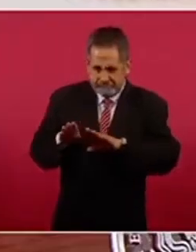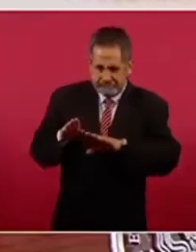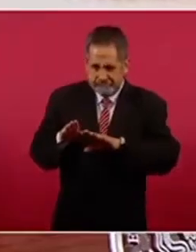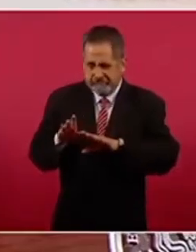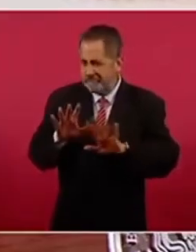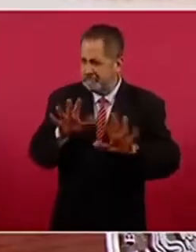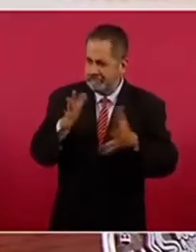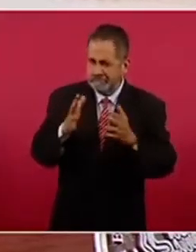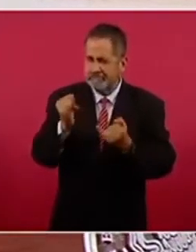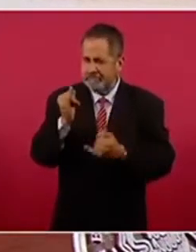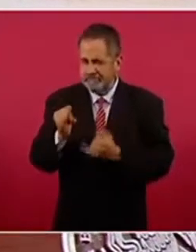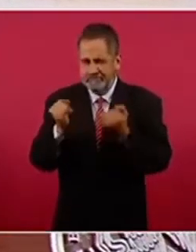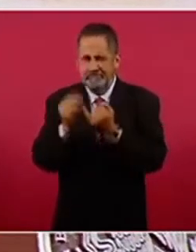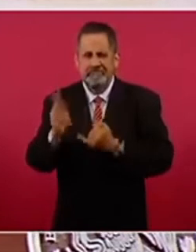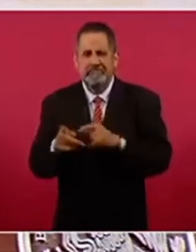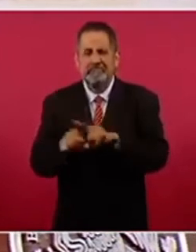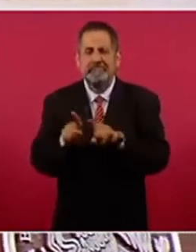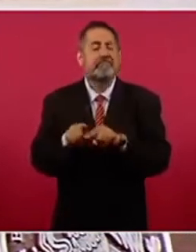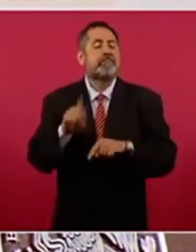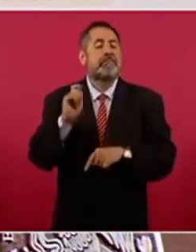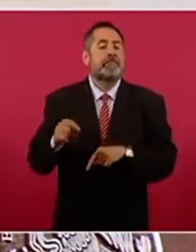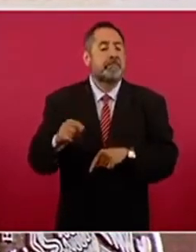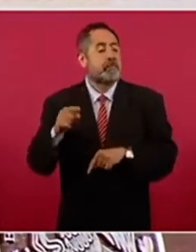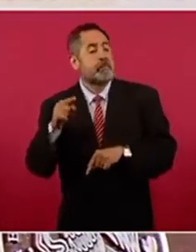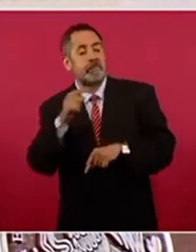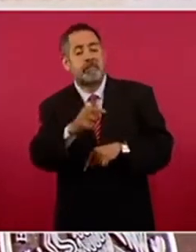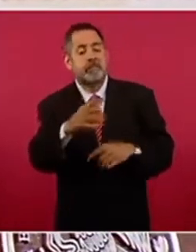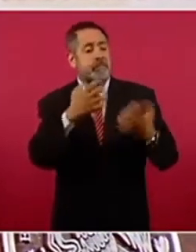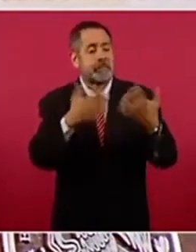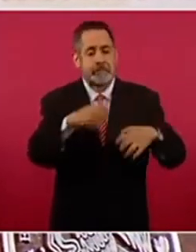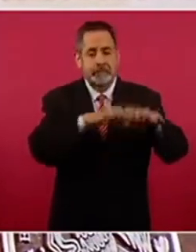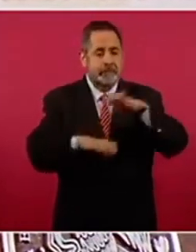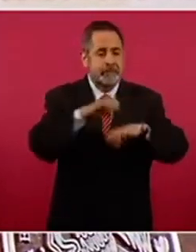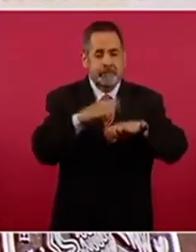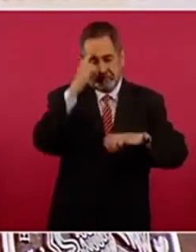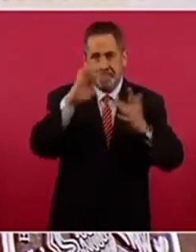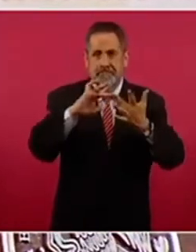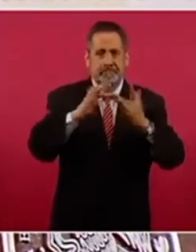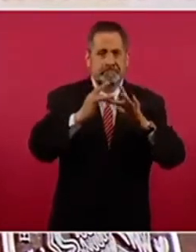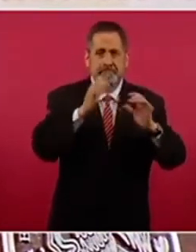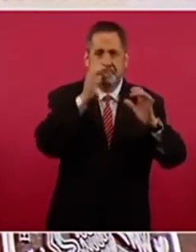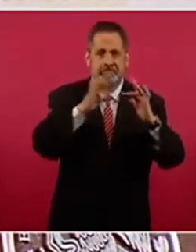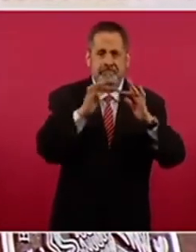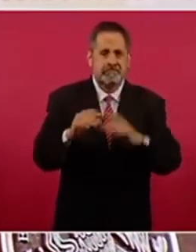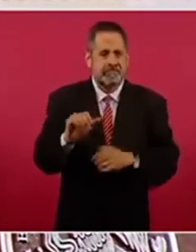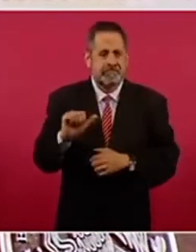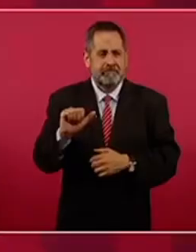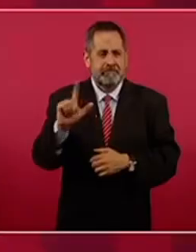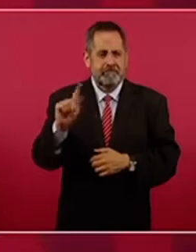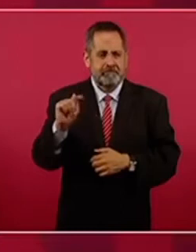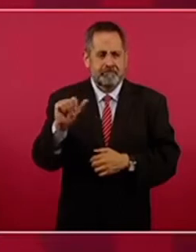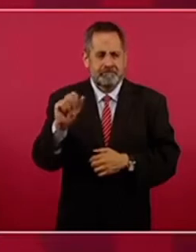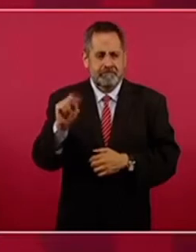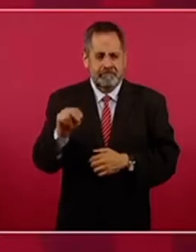parecida en el caso de una empresa de telecomunicaciones, Altán.